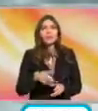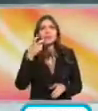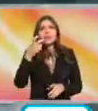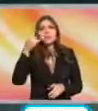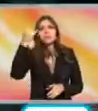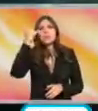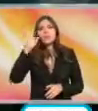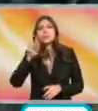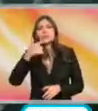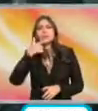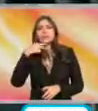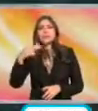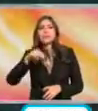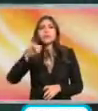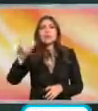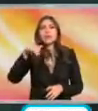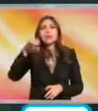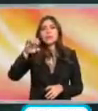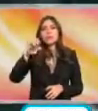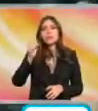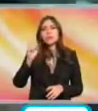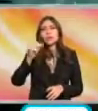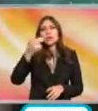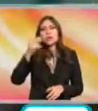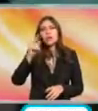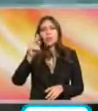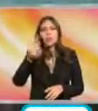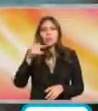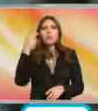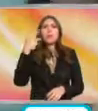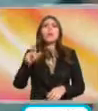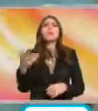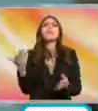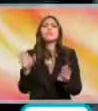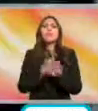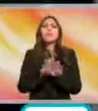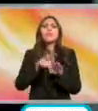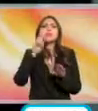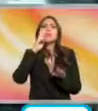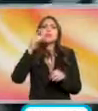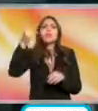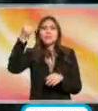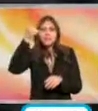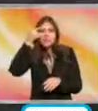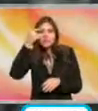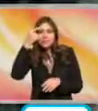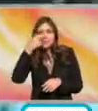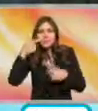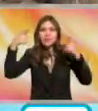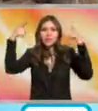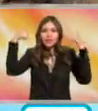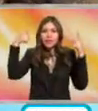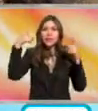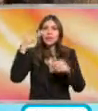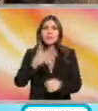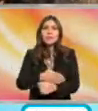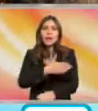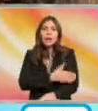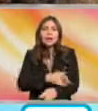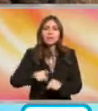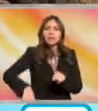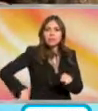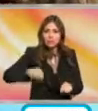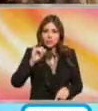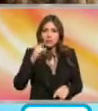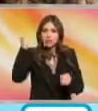probablemente inglés, porque se llamaba James Hook. Entonces, sí, Pero las igual- patas de palo y el Garfio era ¿Y el ¿es oro? pura fantasía. No, también podía existir, y